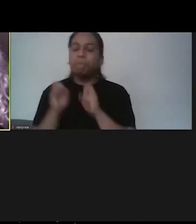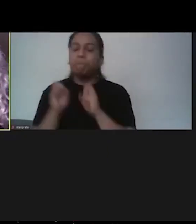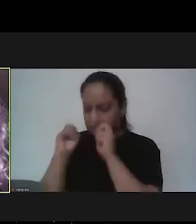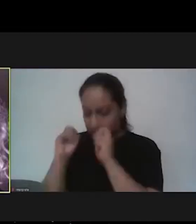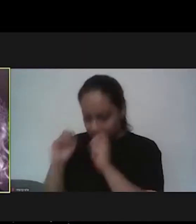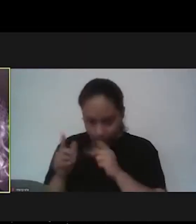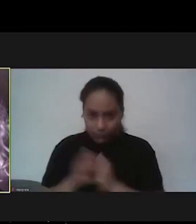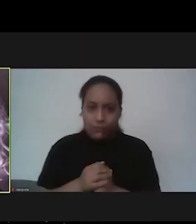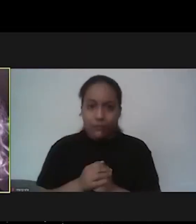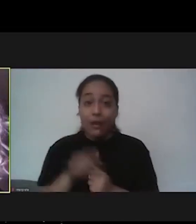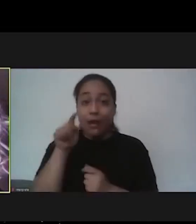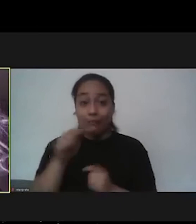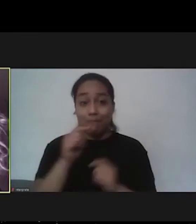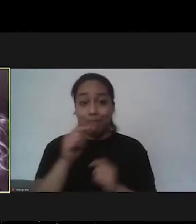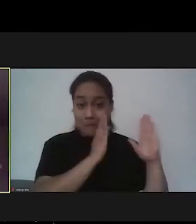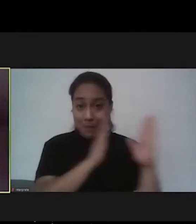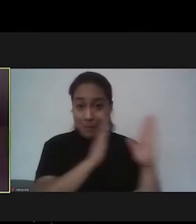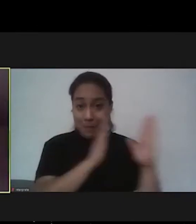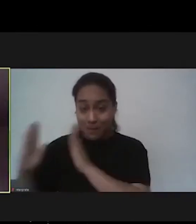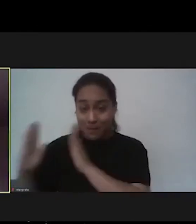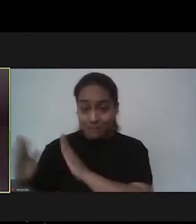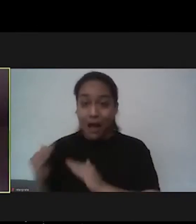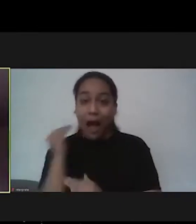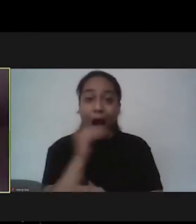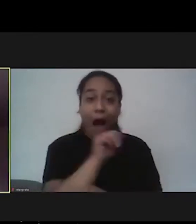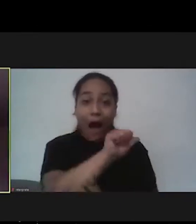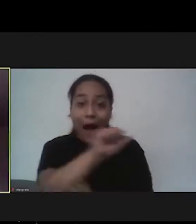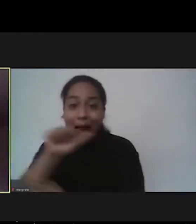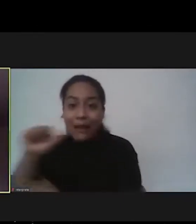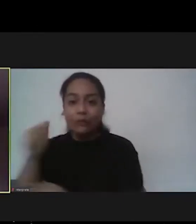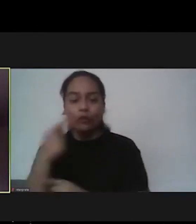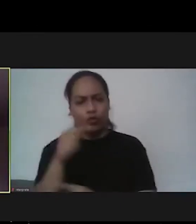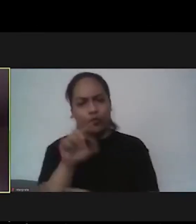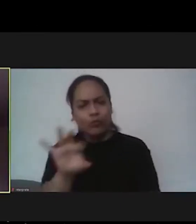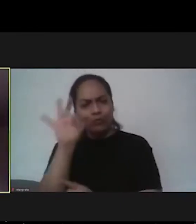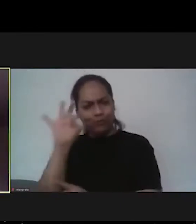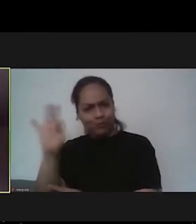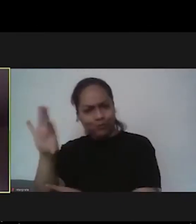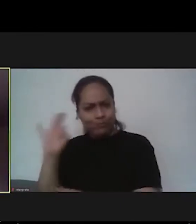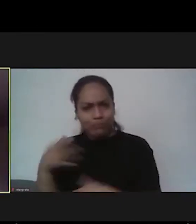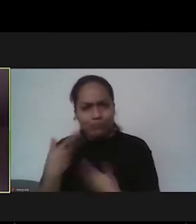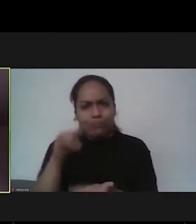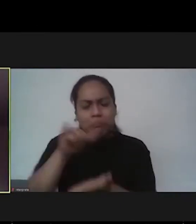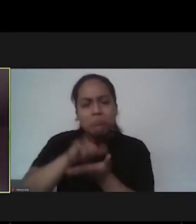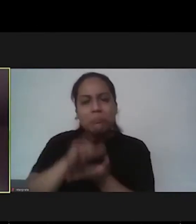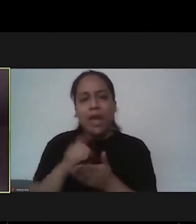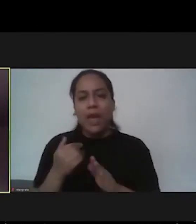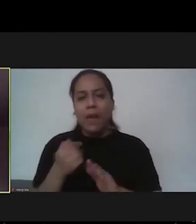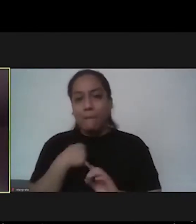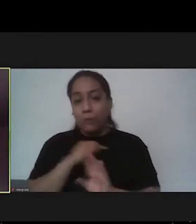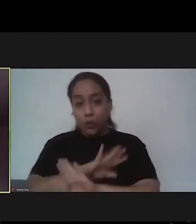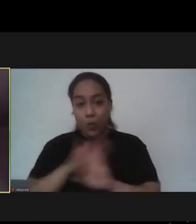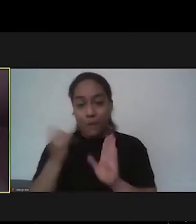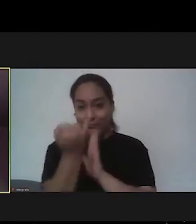estas series en particular que elegí, son solamente dibujos.